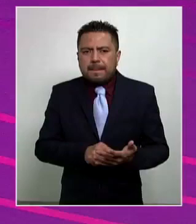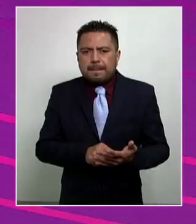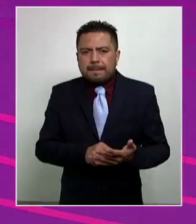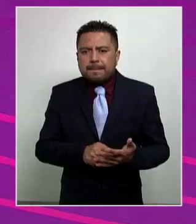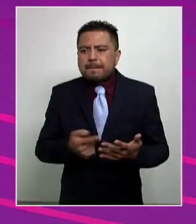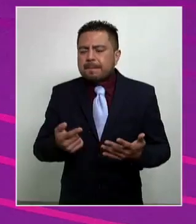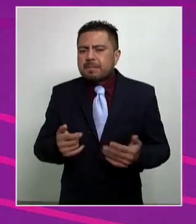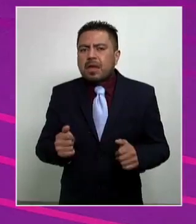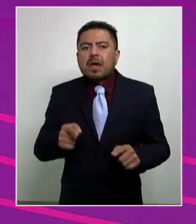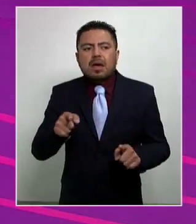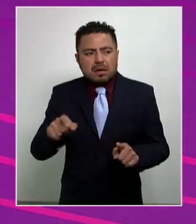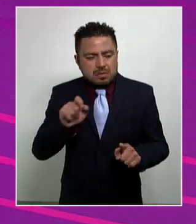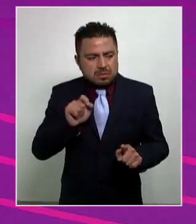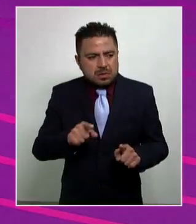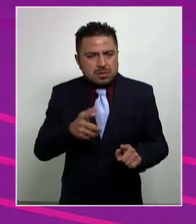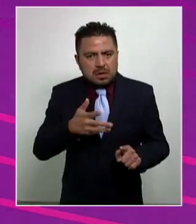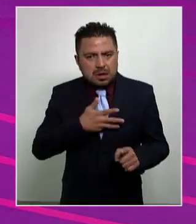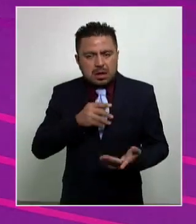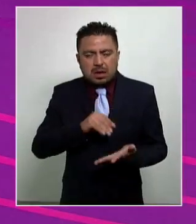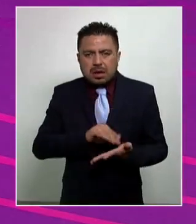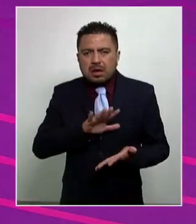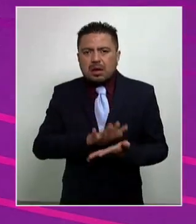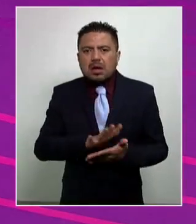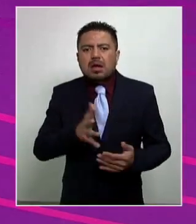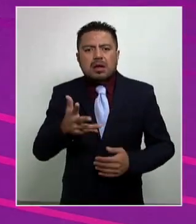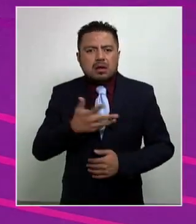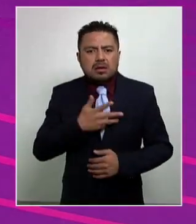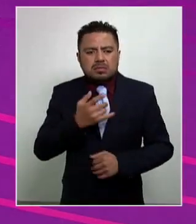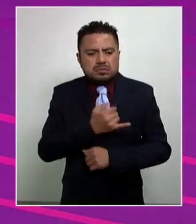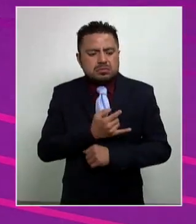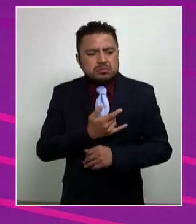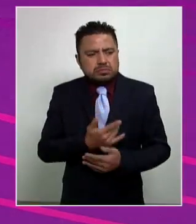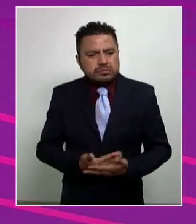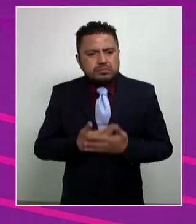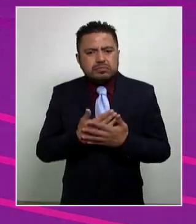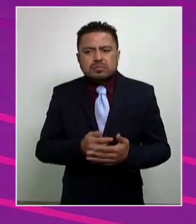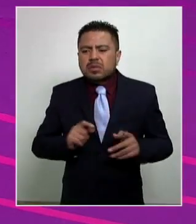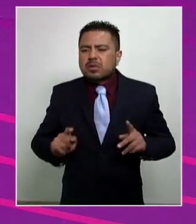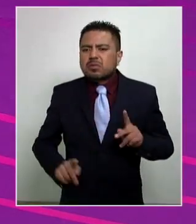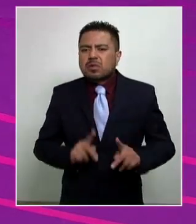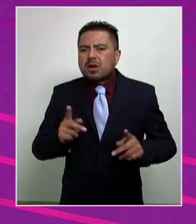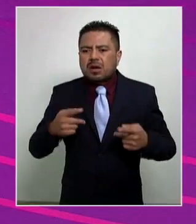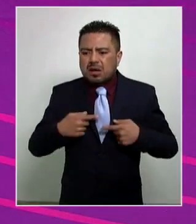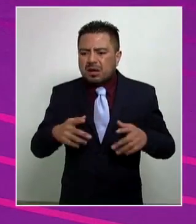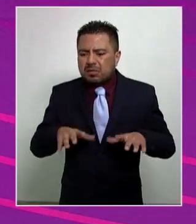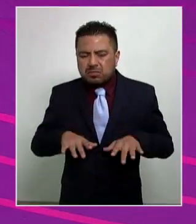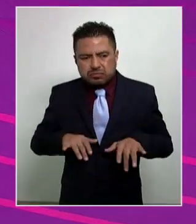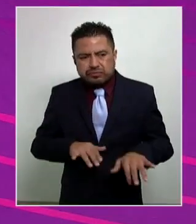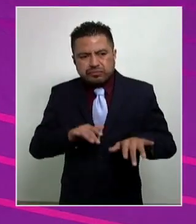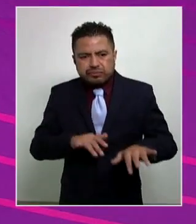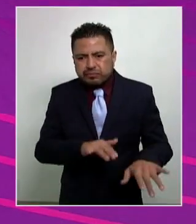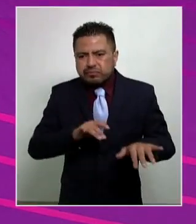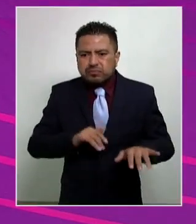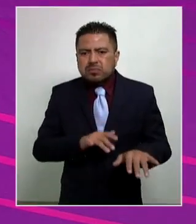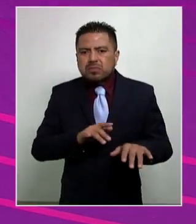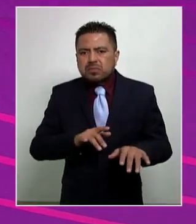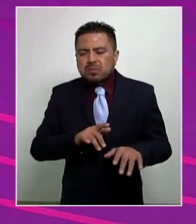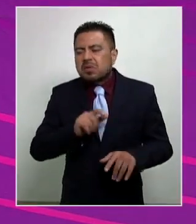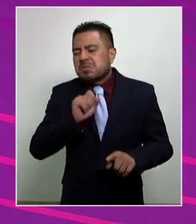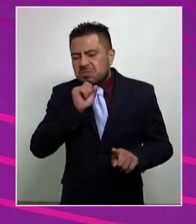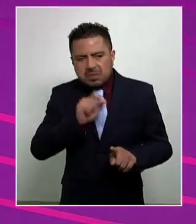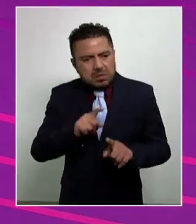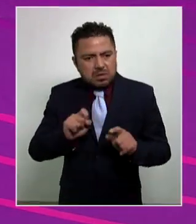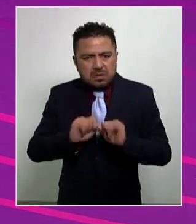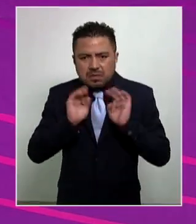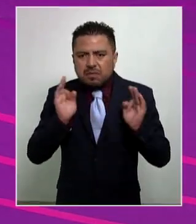son los que tienen también que estar esperando que los pueblos se muevan, porque los pueblos se van a mover de toda